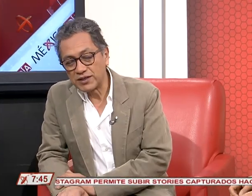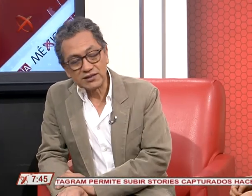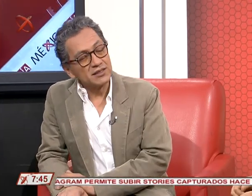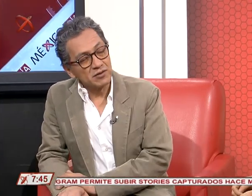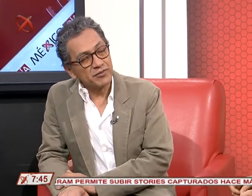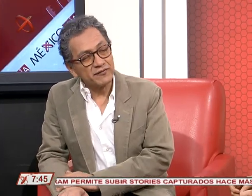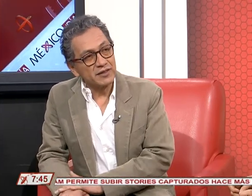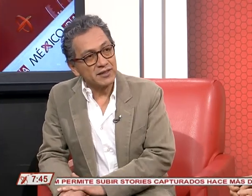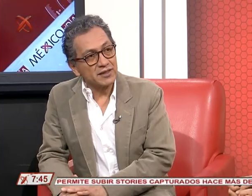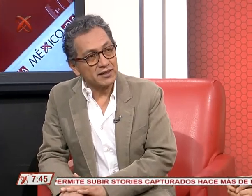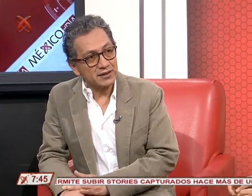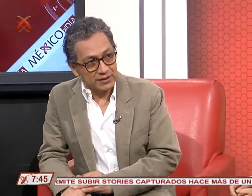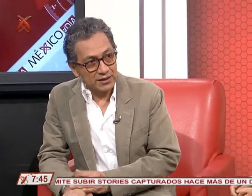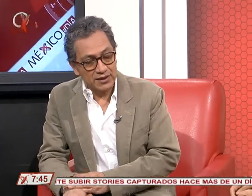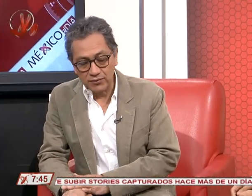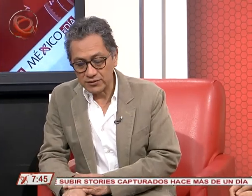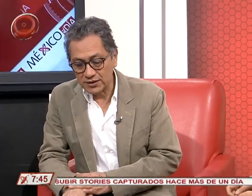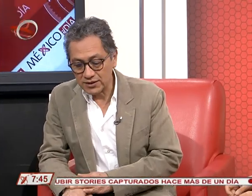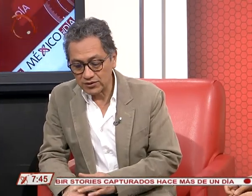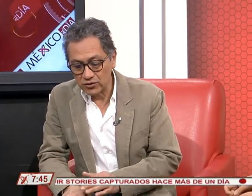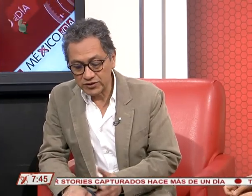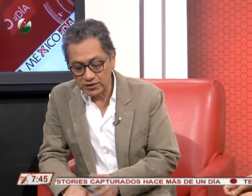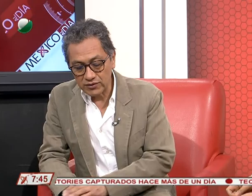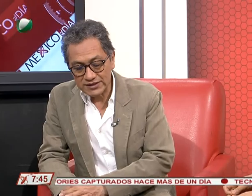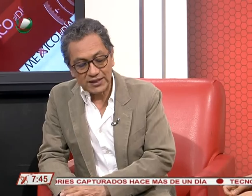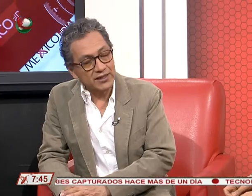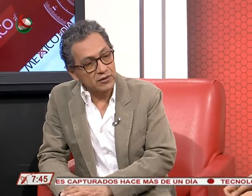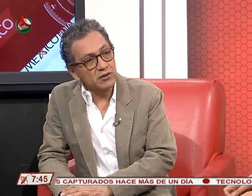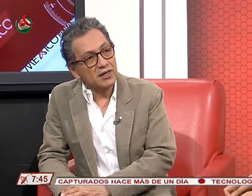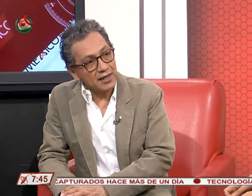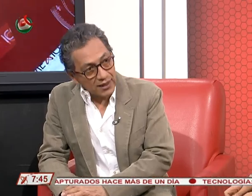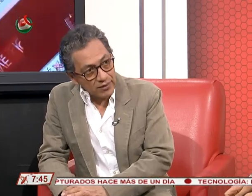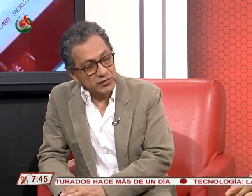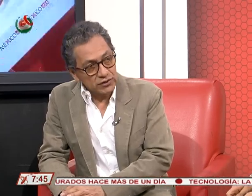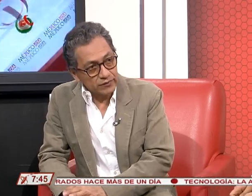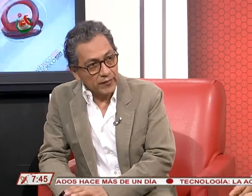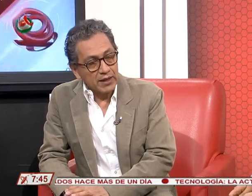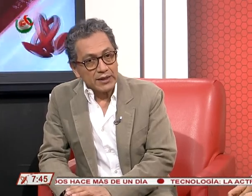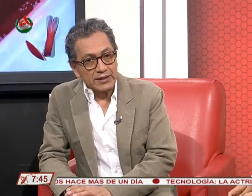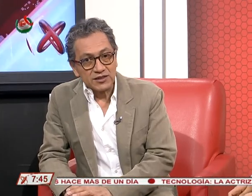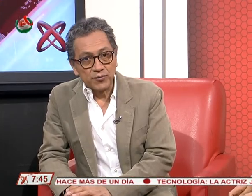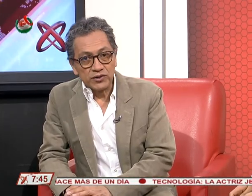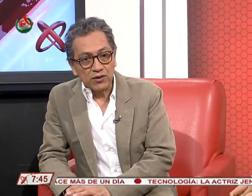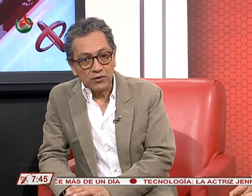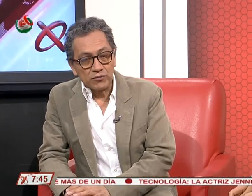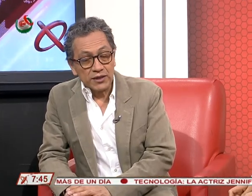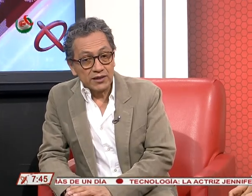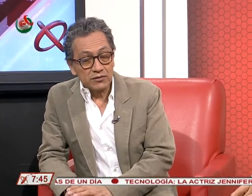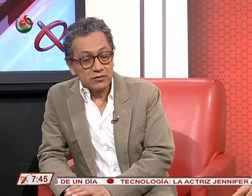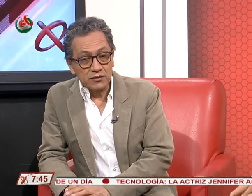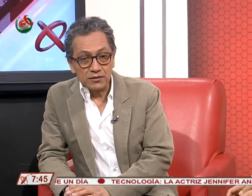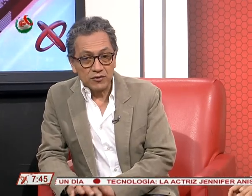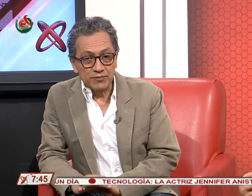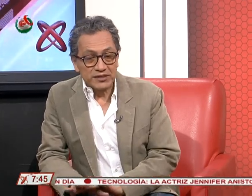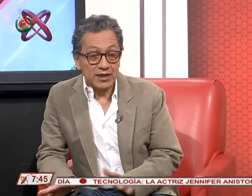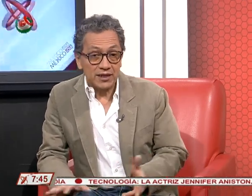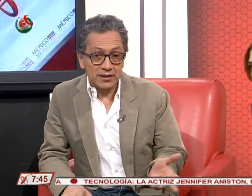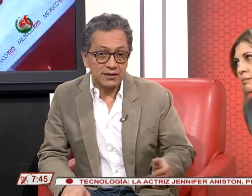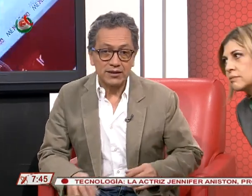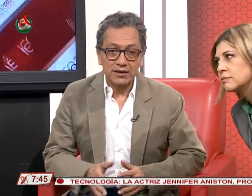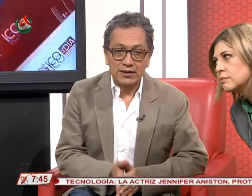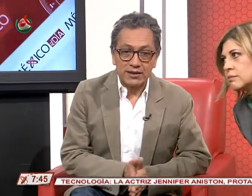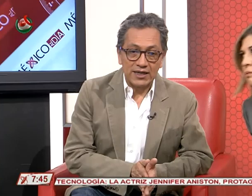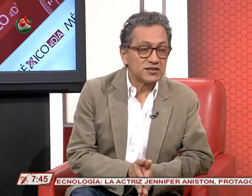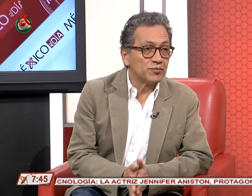es muy parecido al perfil del que estoy comentando, que es Darío Jaramillo. Este poeta colombiano lo empecé a